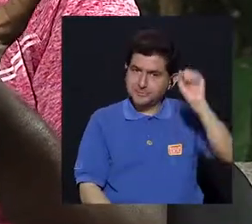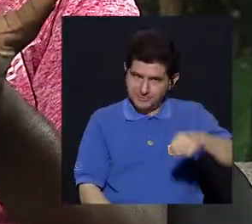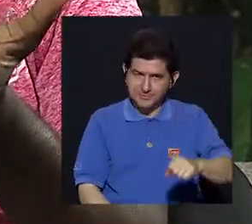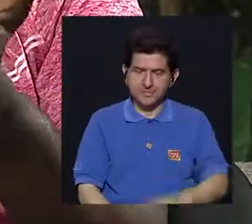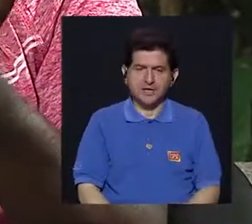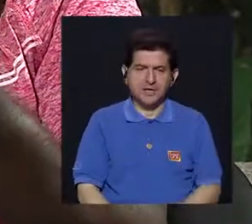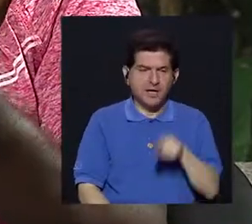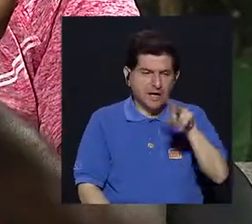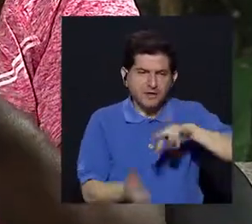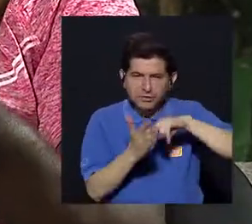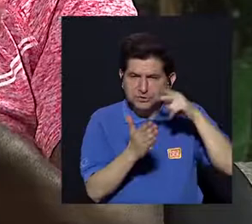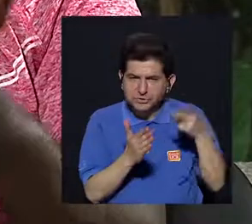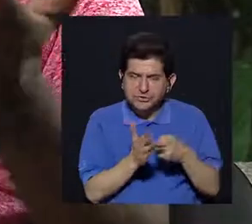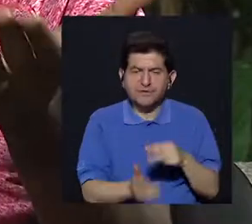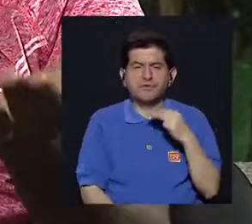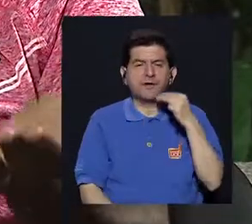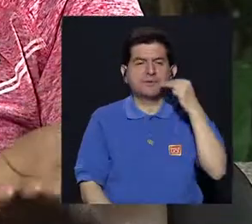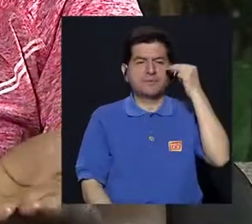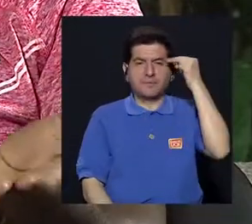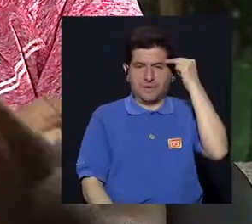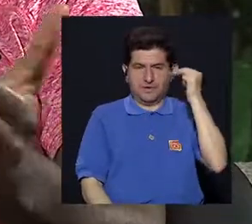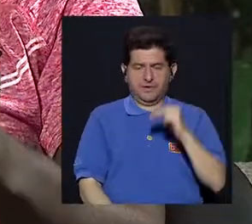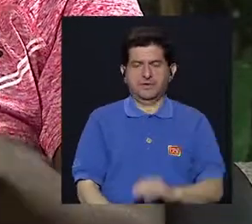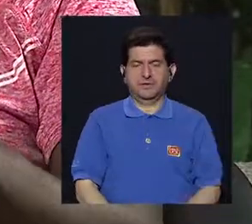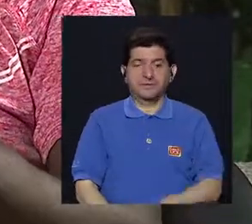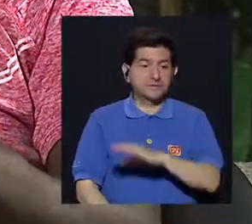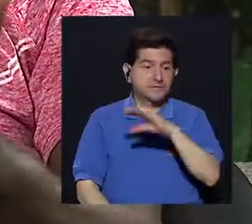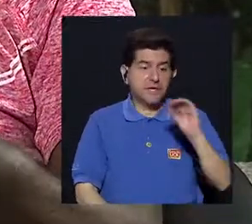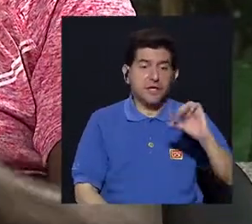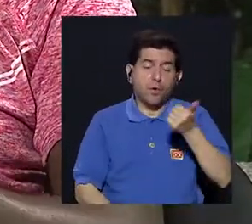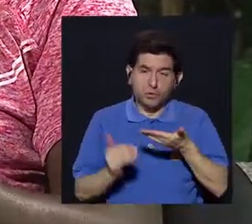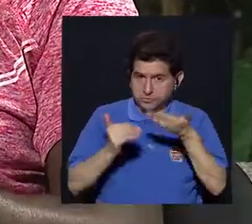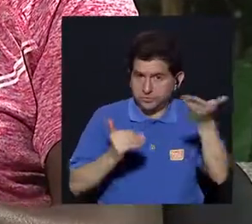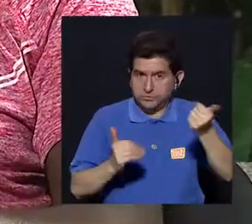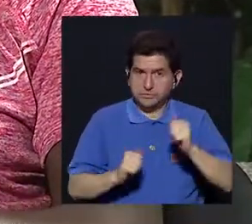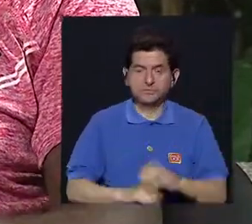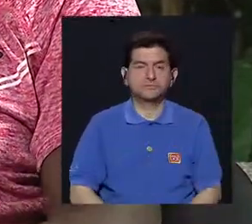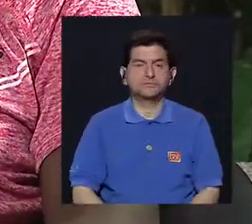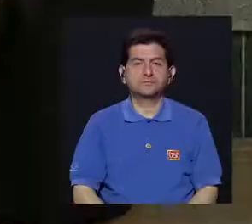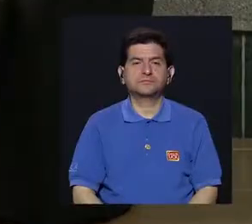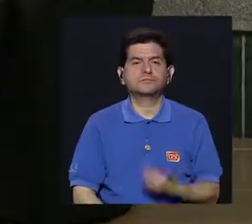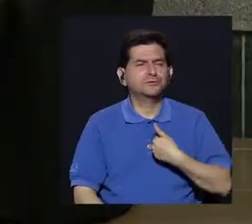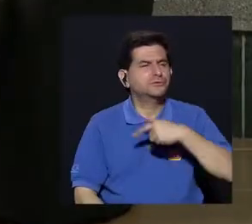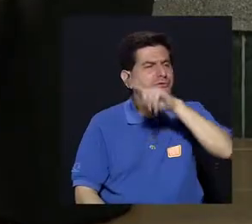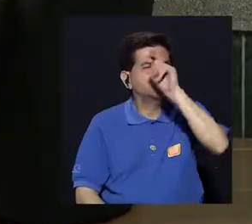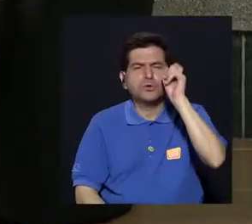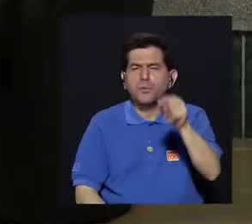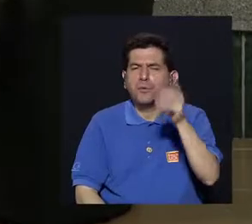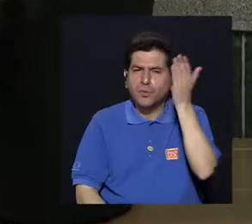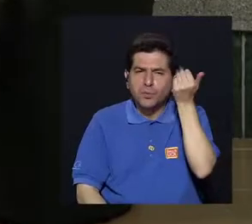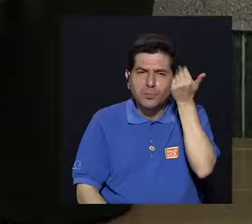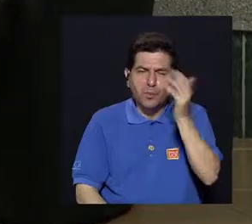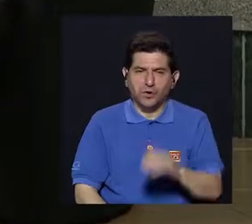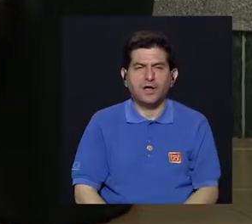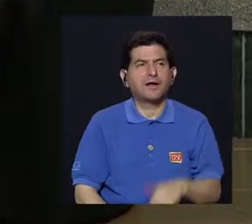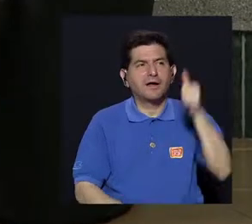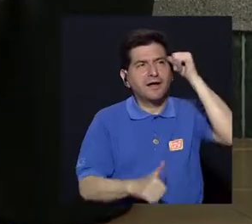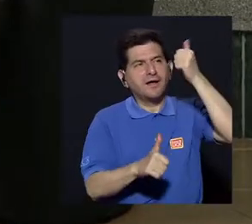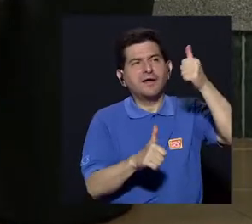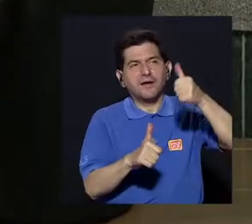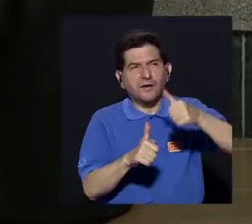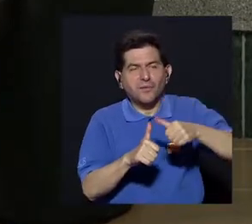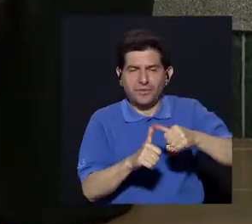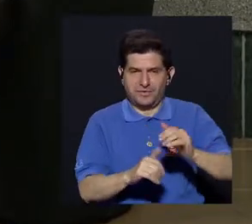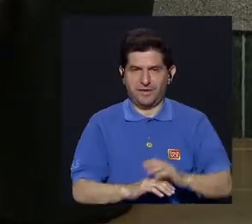va a inquirir un poco más la madurez del niño y todos otros factores. Es que te lo pregunto por lo siguiente. Yo recuerdo,